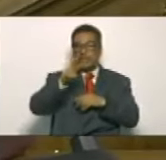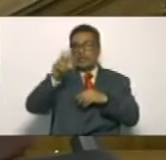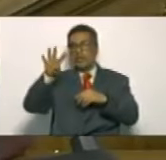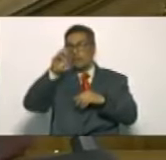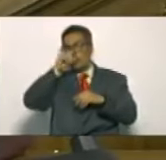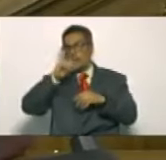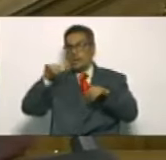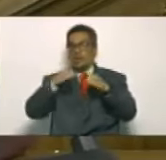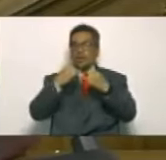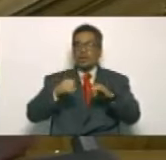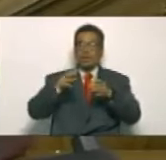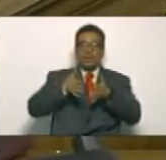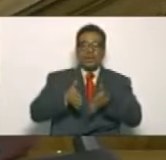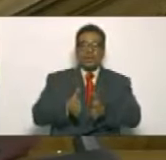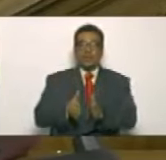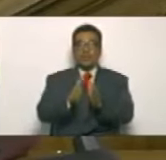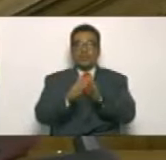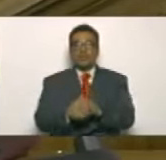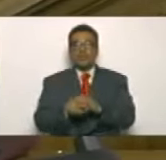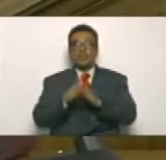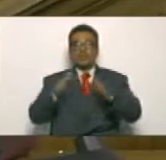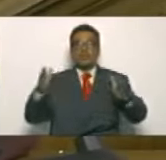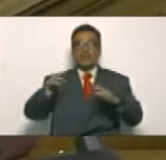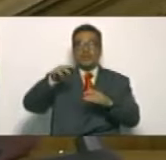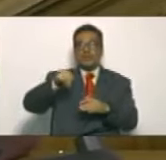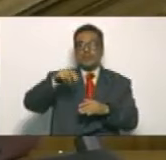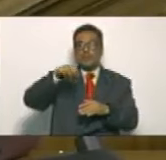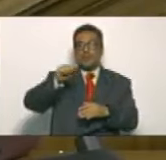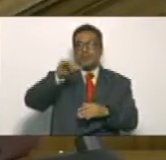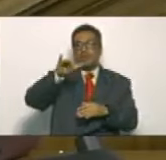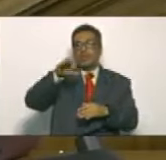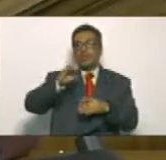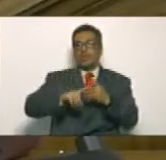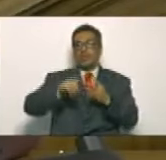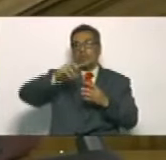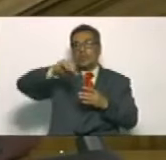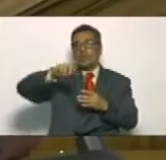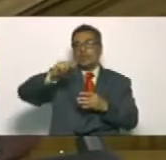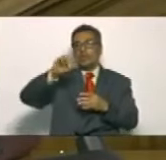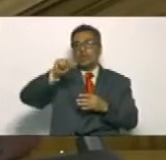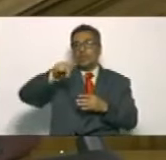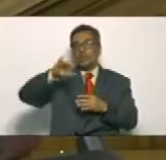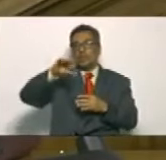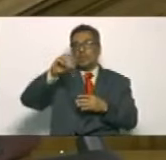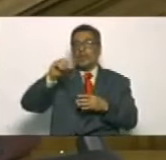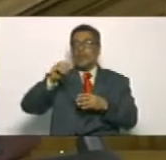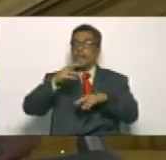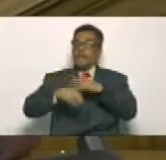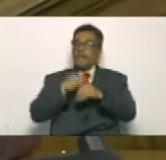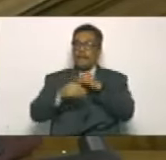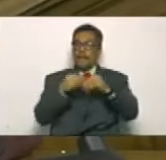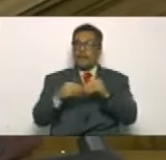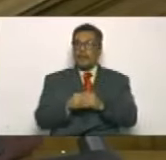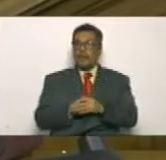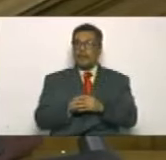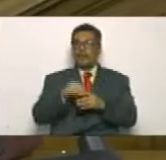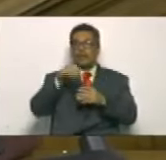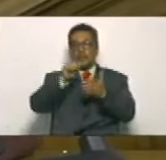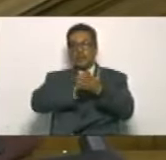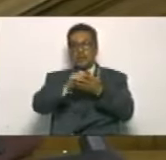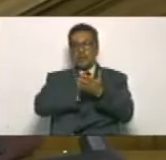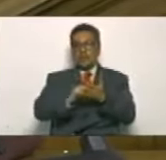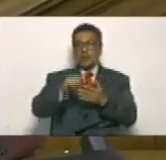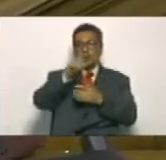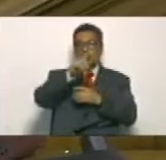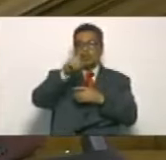229 aniversario del natalicio del gran mariscal de Ayacucho, Antonio José de Sucre, de conformidad con lo establecido en el